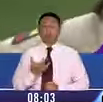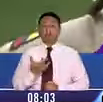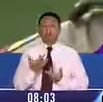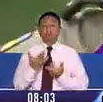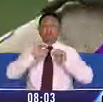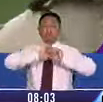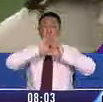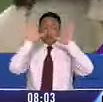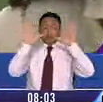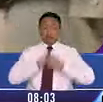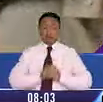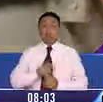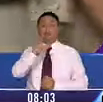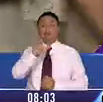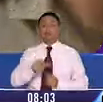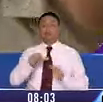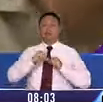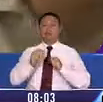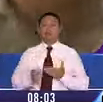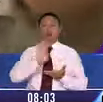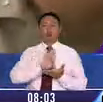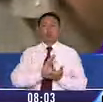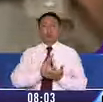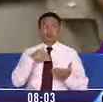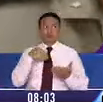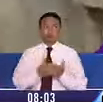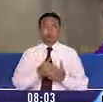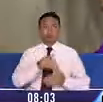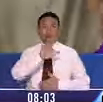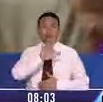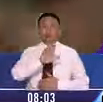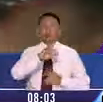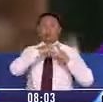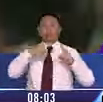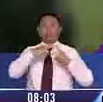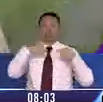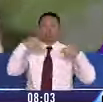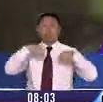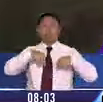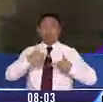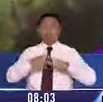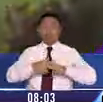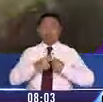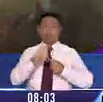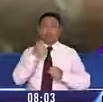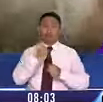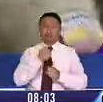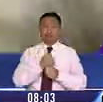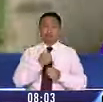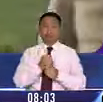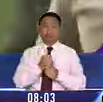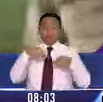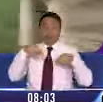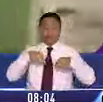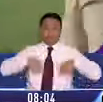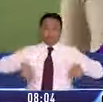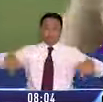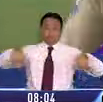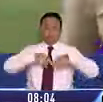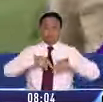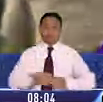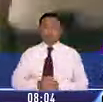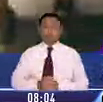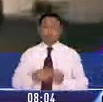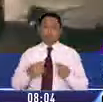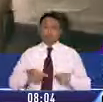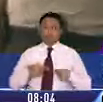mañana, personal de la Asamblea Nacional llegó a partir de las 5:30 a trabajar en este establecimiento, como lo hacían